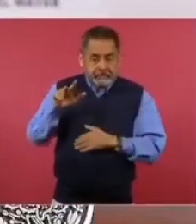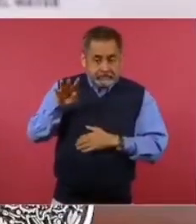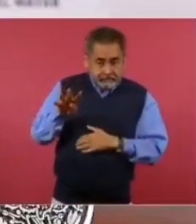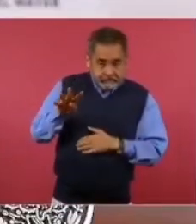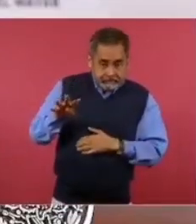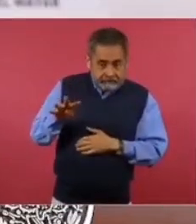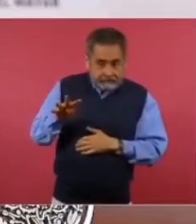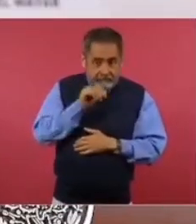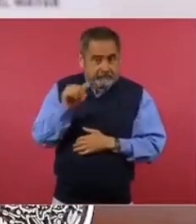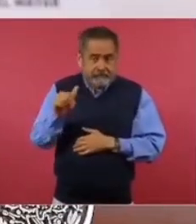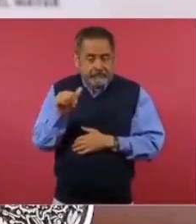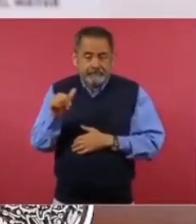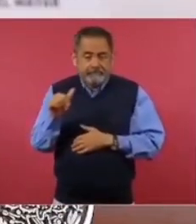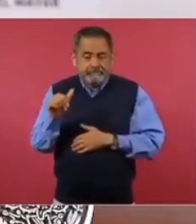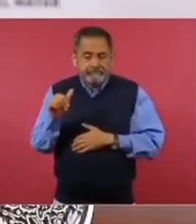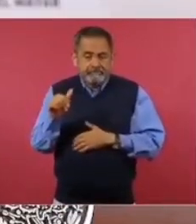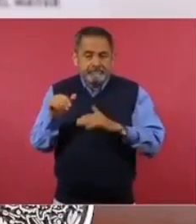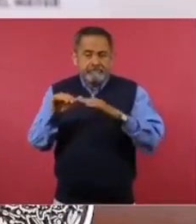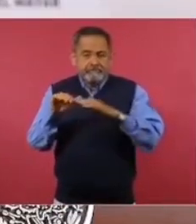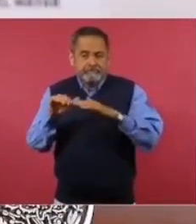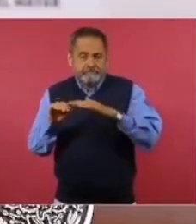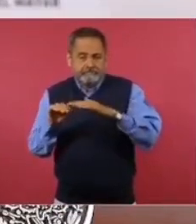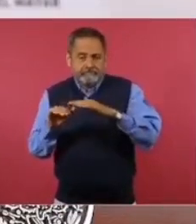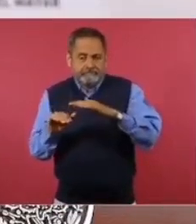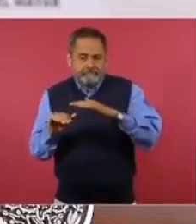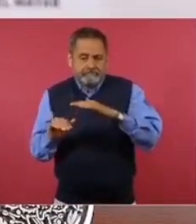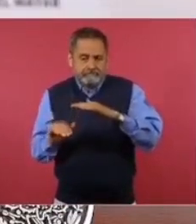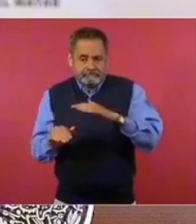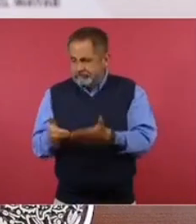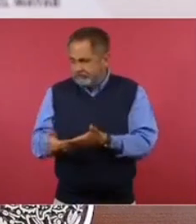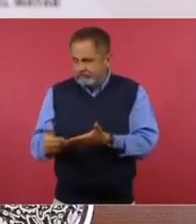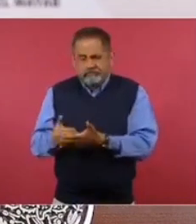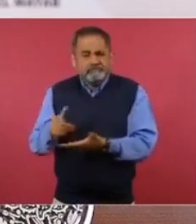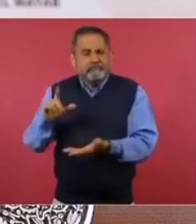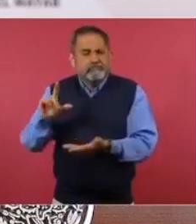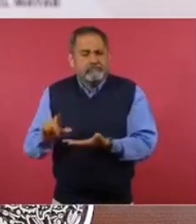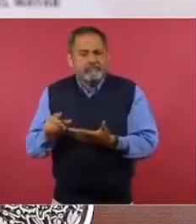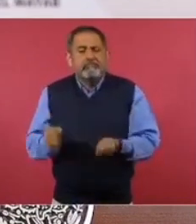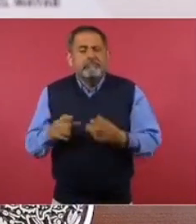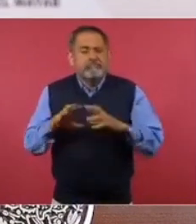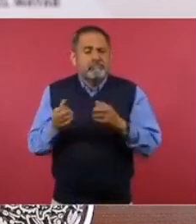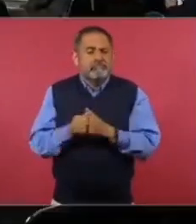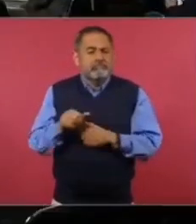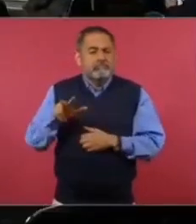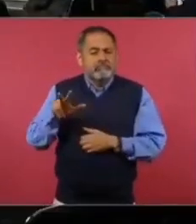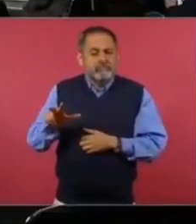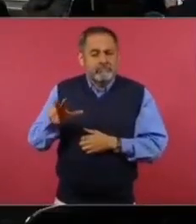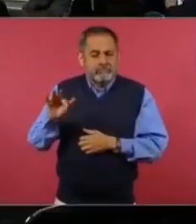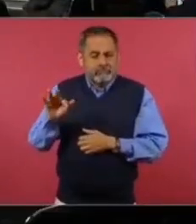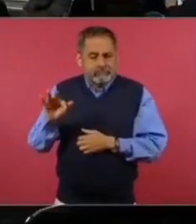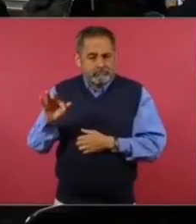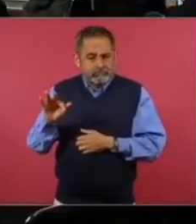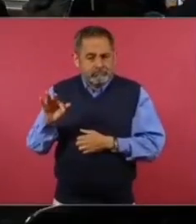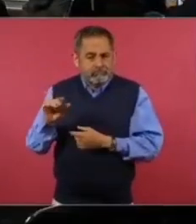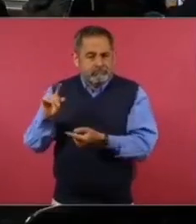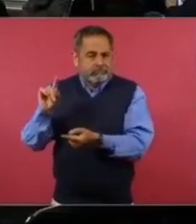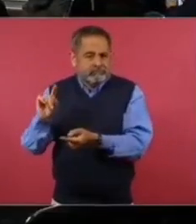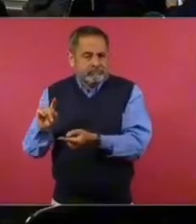bajó, ya está, creo que como 18.40,